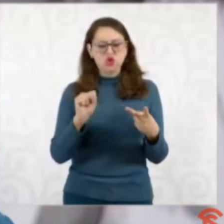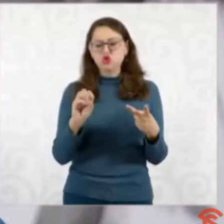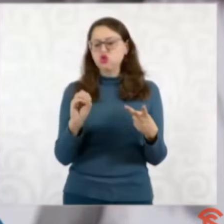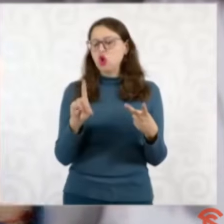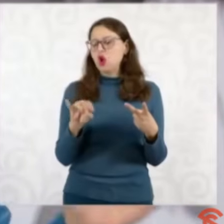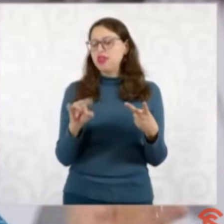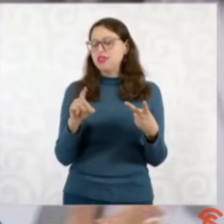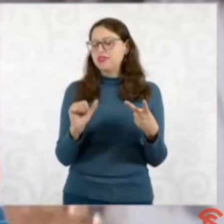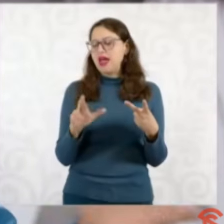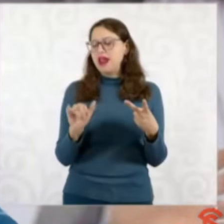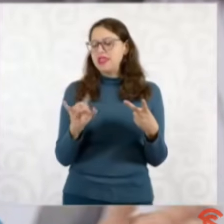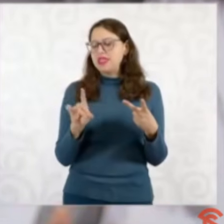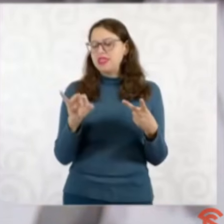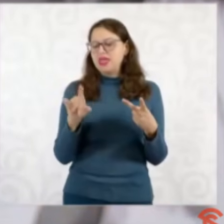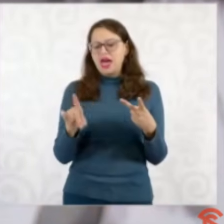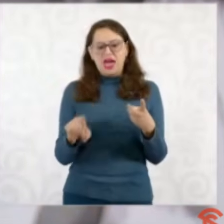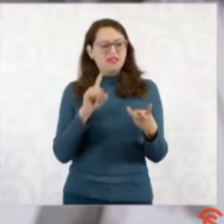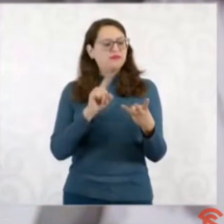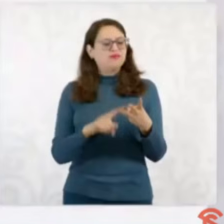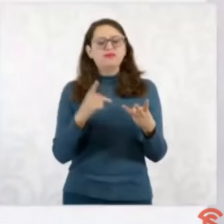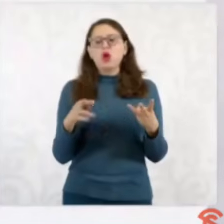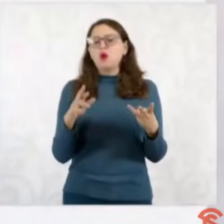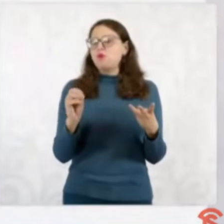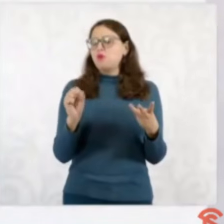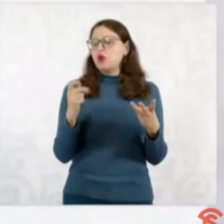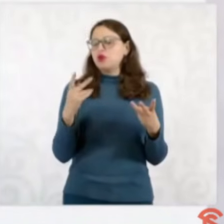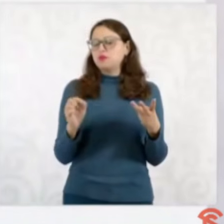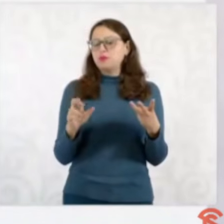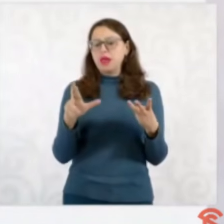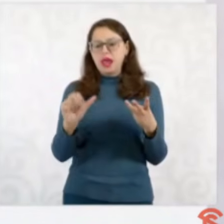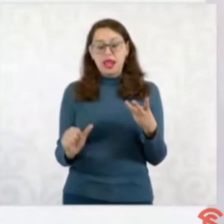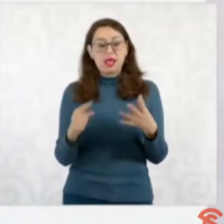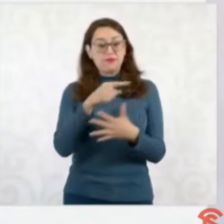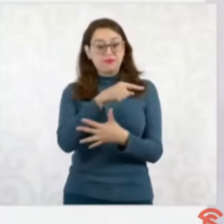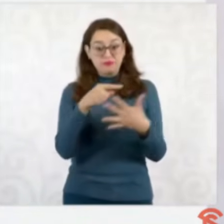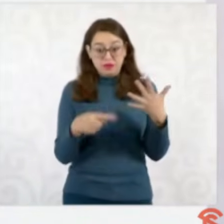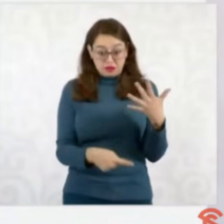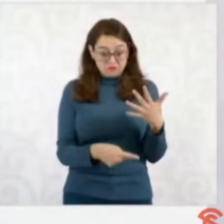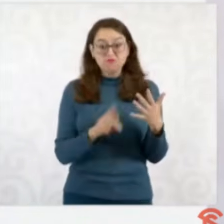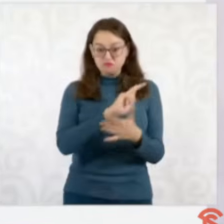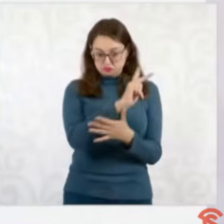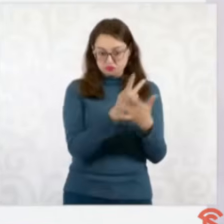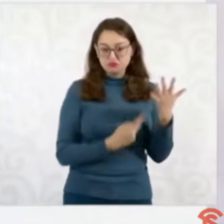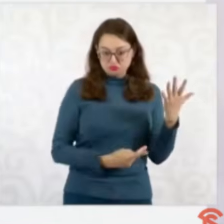Solidaridad, Prospera. Entonces era,